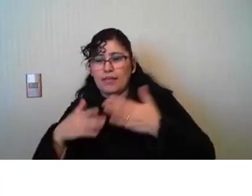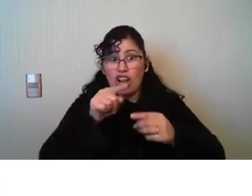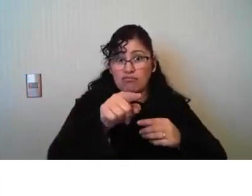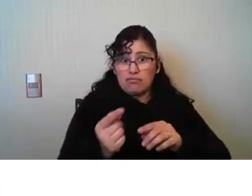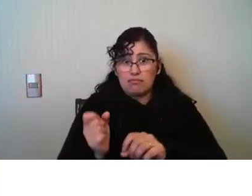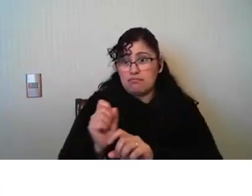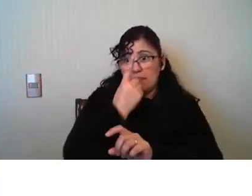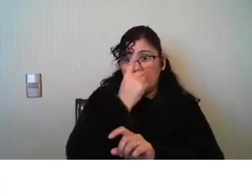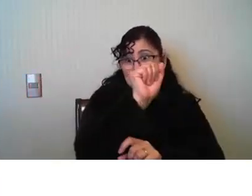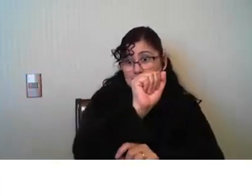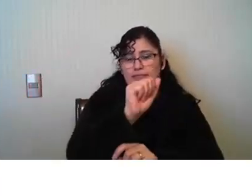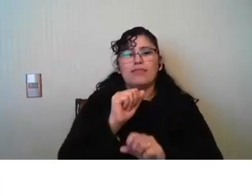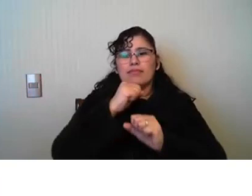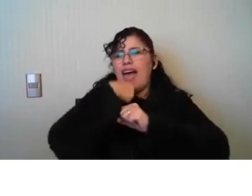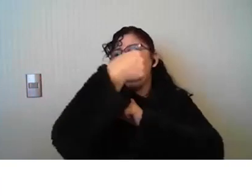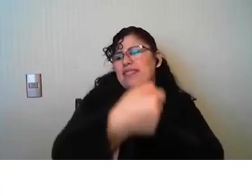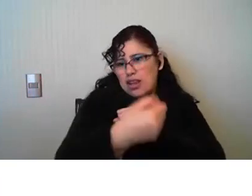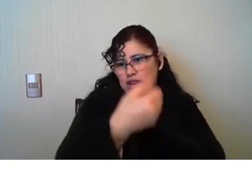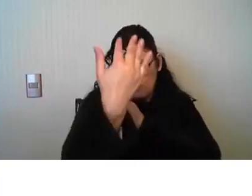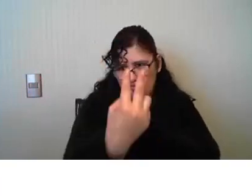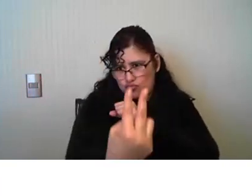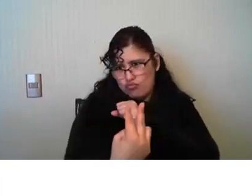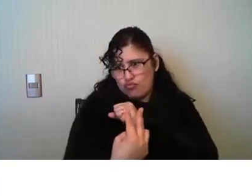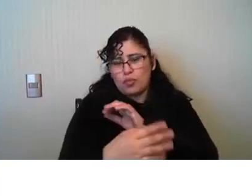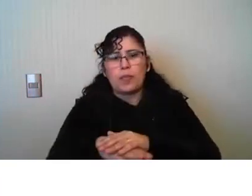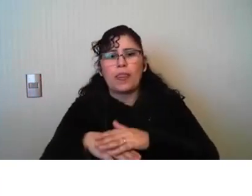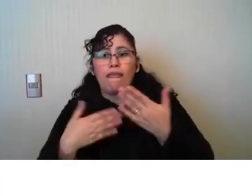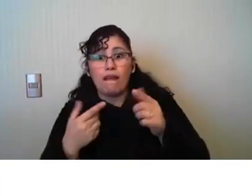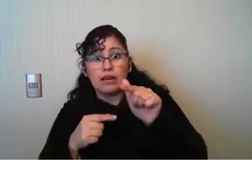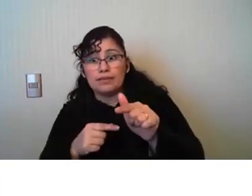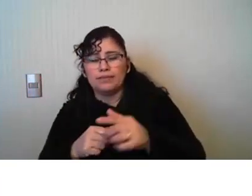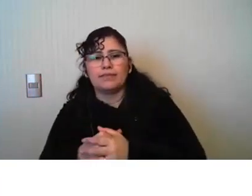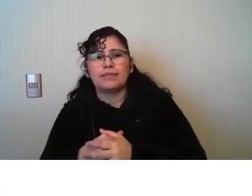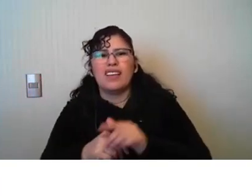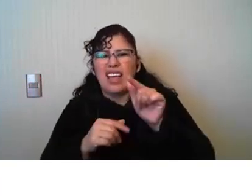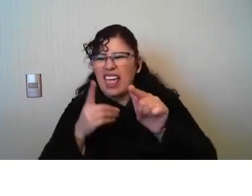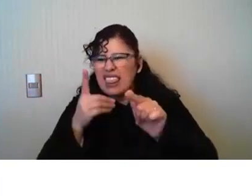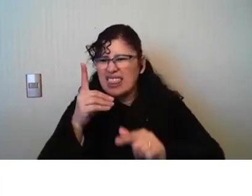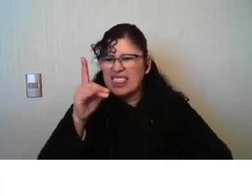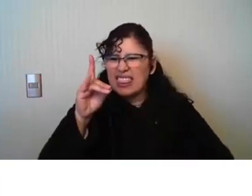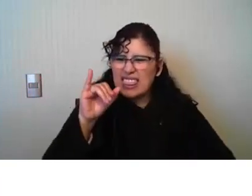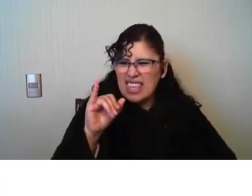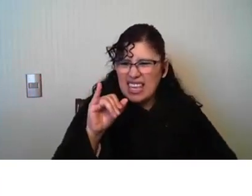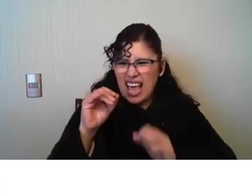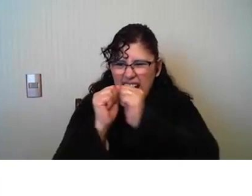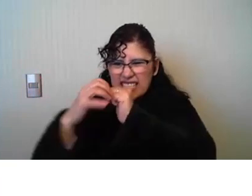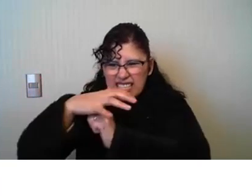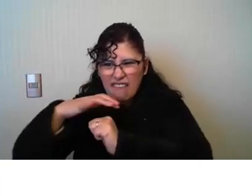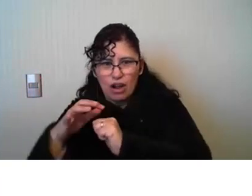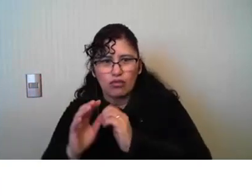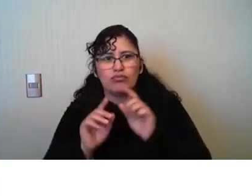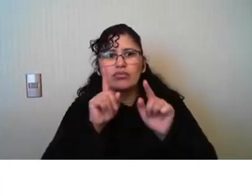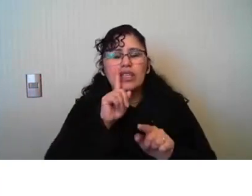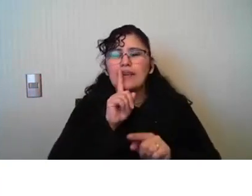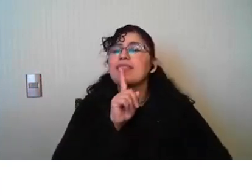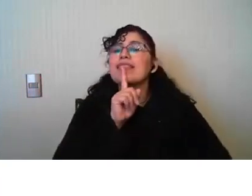estos elementos que están acá. El diencéfalo está constituido por una gran porción que se llama tálamo, y aquí está marcado como tálamo